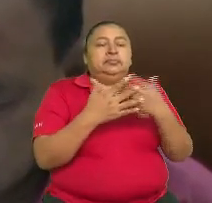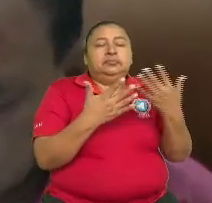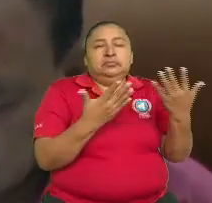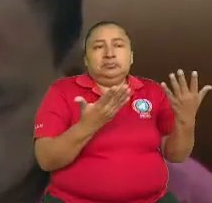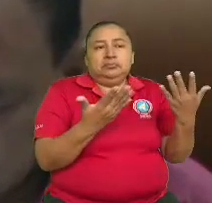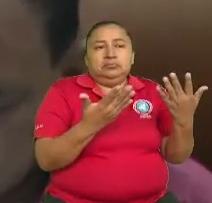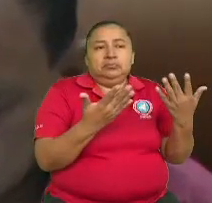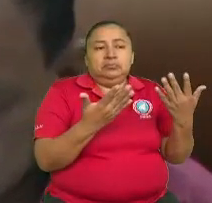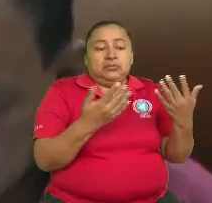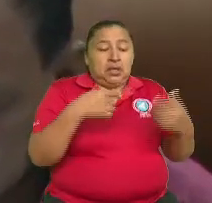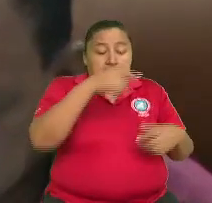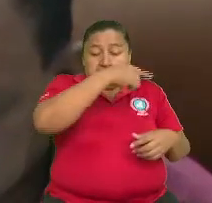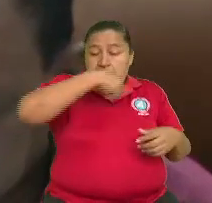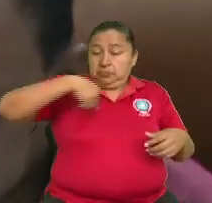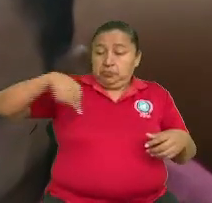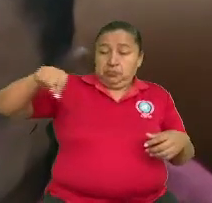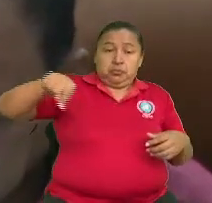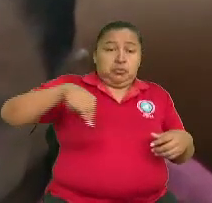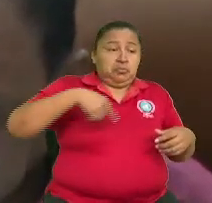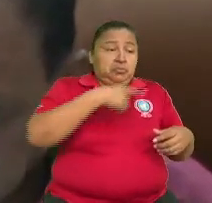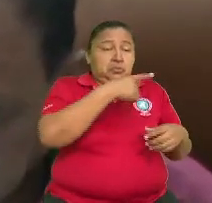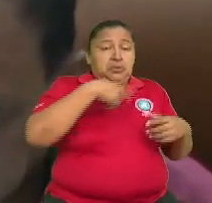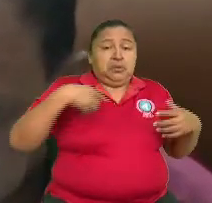a la clase política en general,